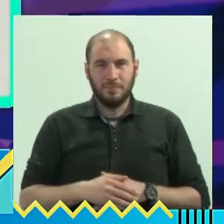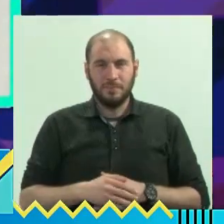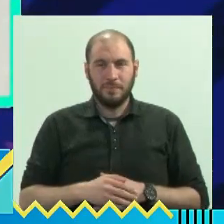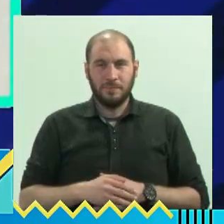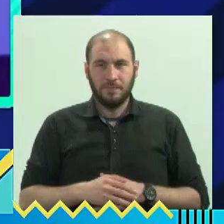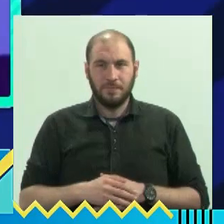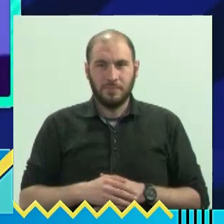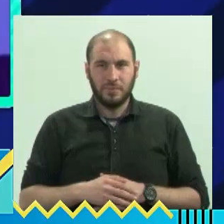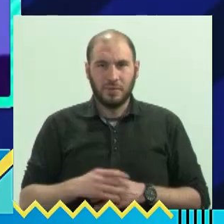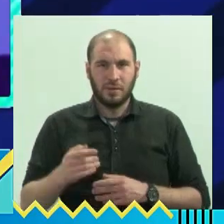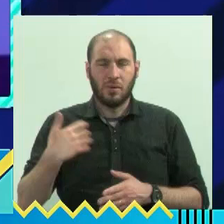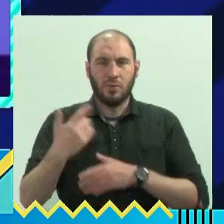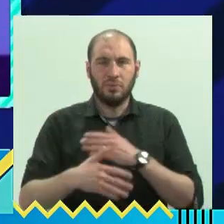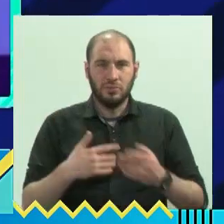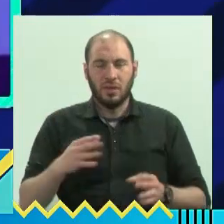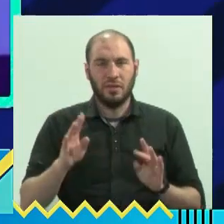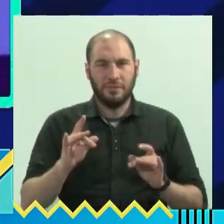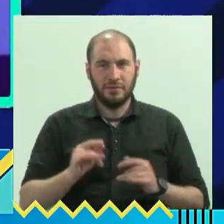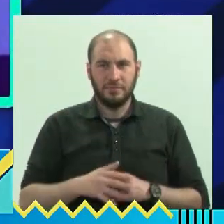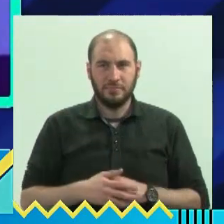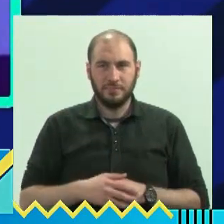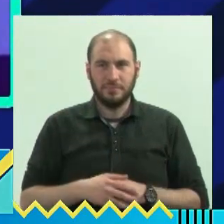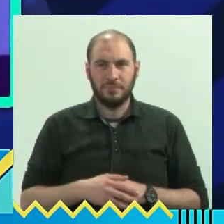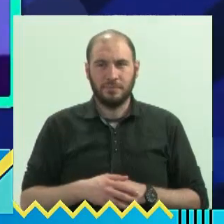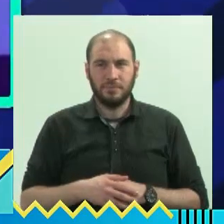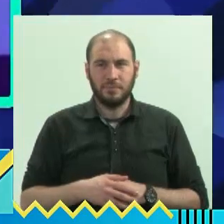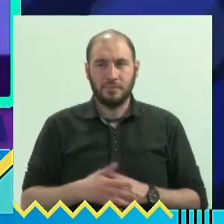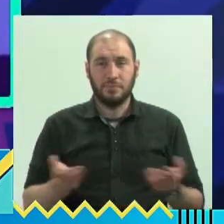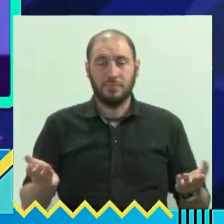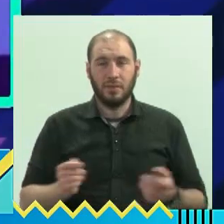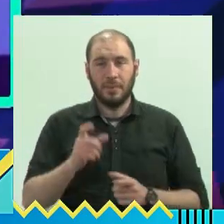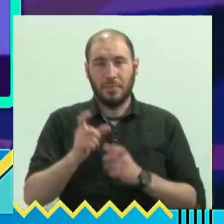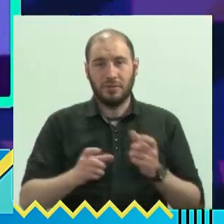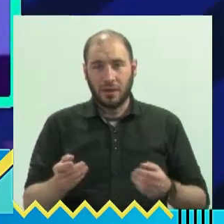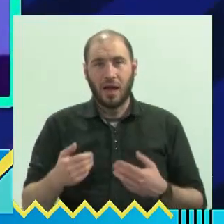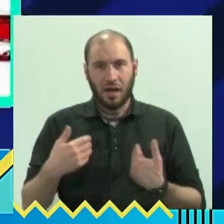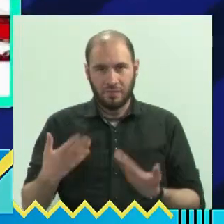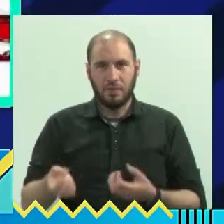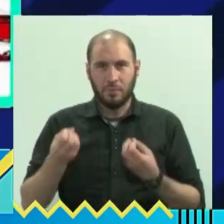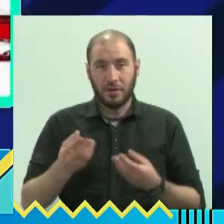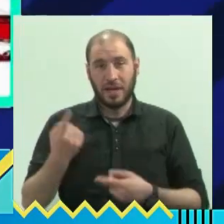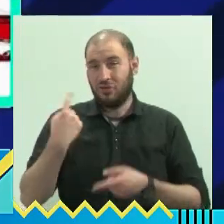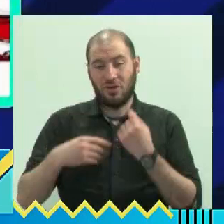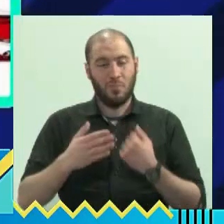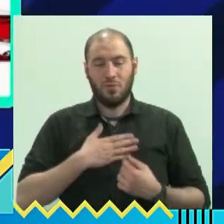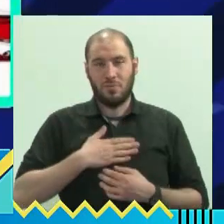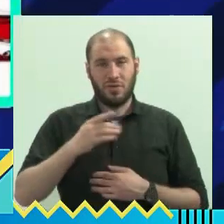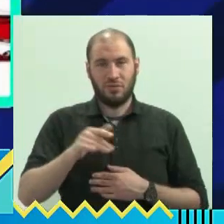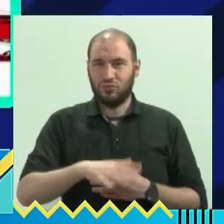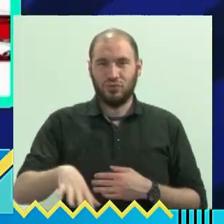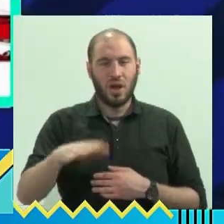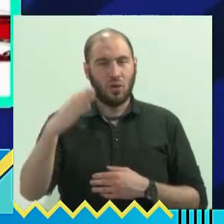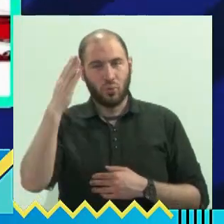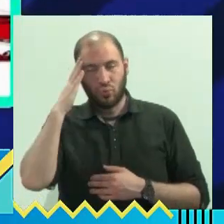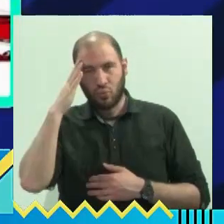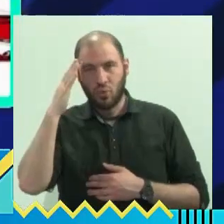Es una construcción compleja, digamos. Y bueno, y la gente adhiere porque hace a su historia, ¿no? Hace a la historia social, a la